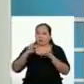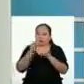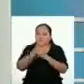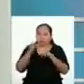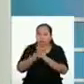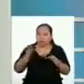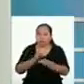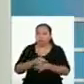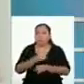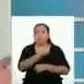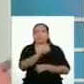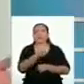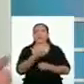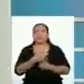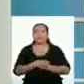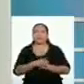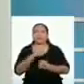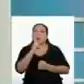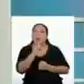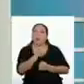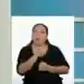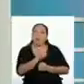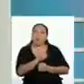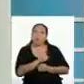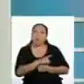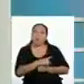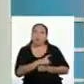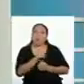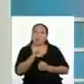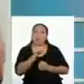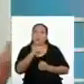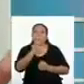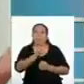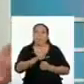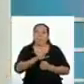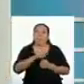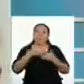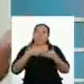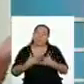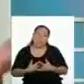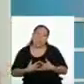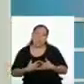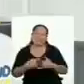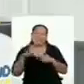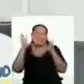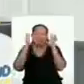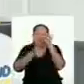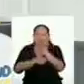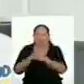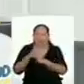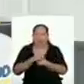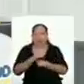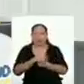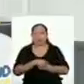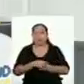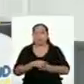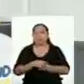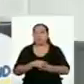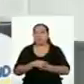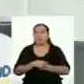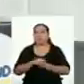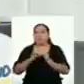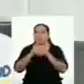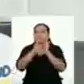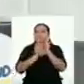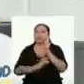A ver, dime uno. Pero uno que no sea eso de los tres tristes tigres. Uno nuevo. La araña con maña, teje